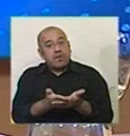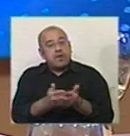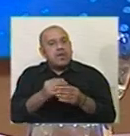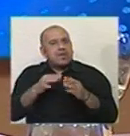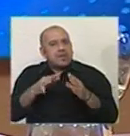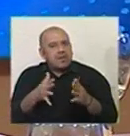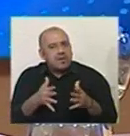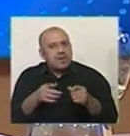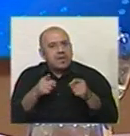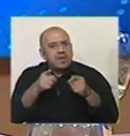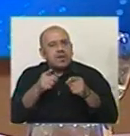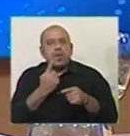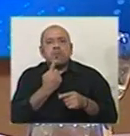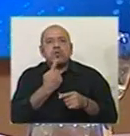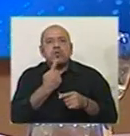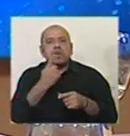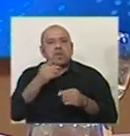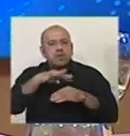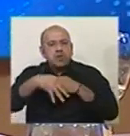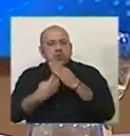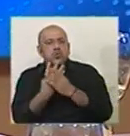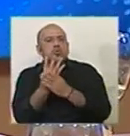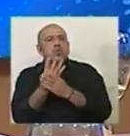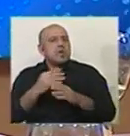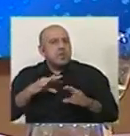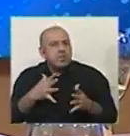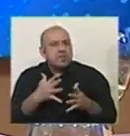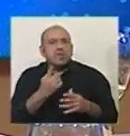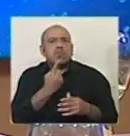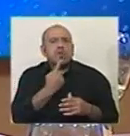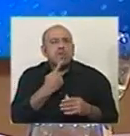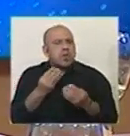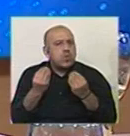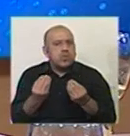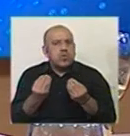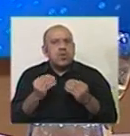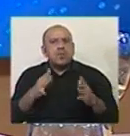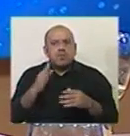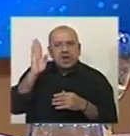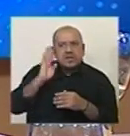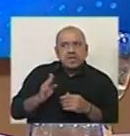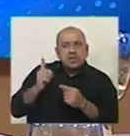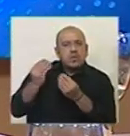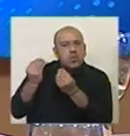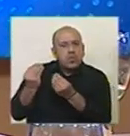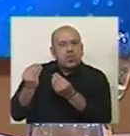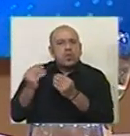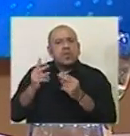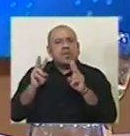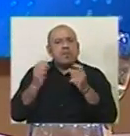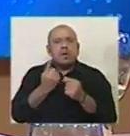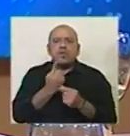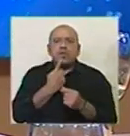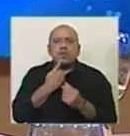pasar con la política exterior de la región? ¿Qué va a pasar con el Mercosur? ¿Qué va a pasar con Brasil? Eso es lo más importante.